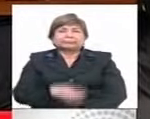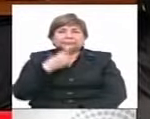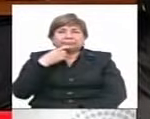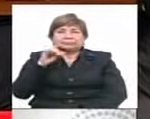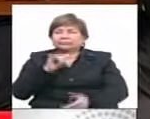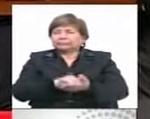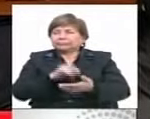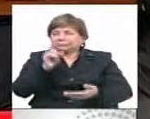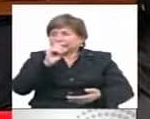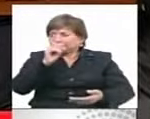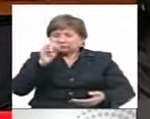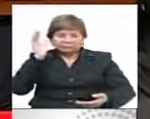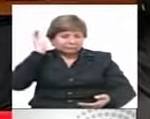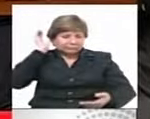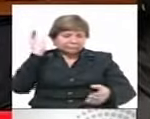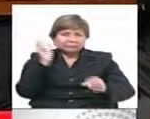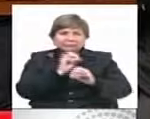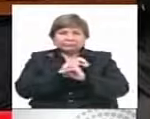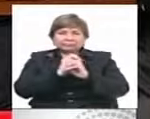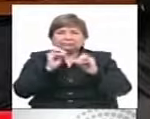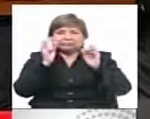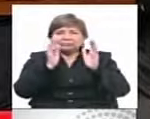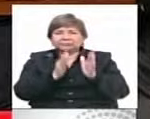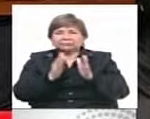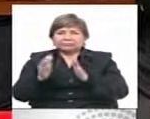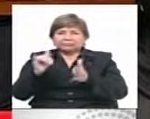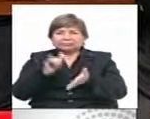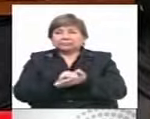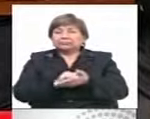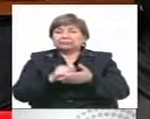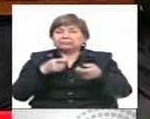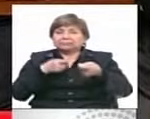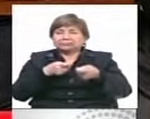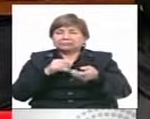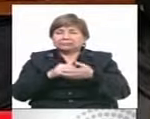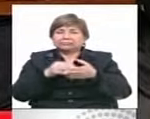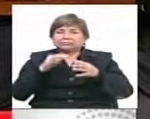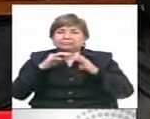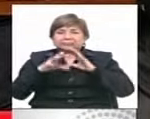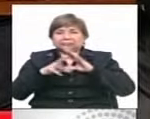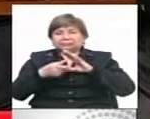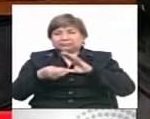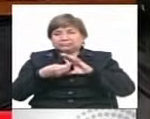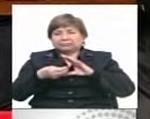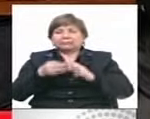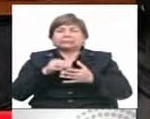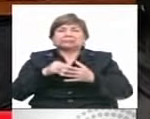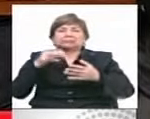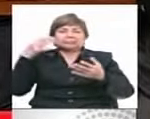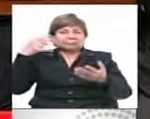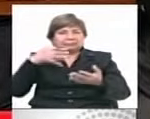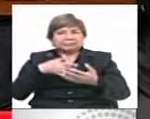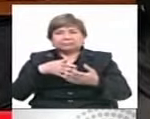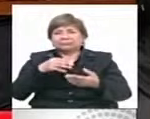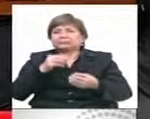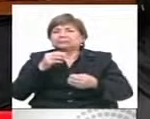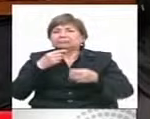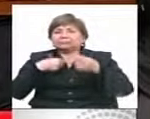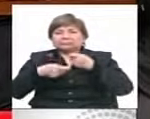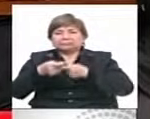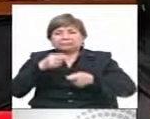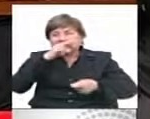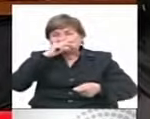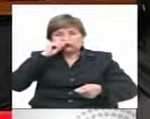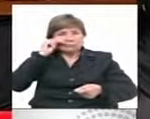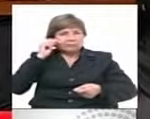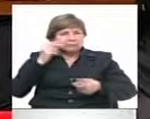hemos escuchado nada de manera concreta en la lucha contra la corrupción, contra Sendero Luminoso y el narcoterrorismo.